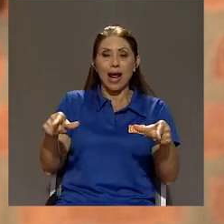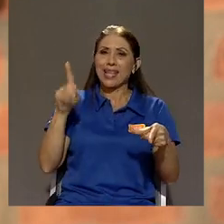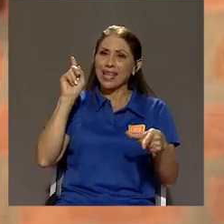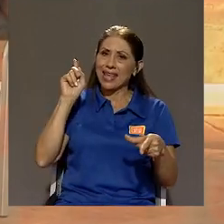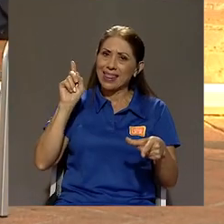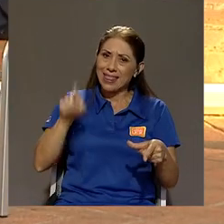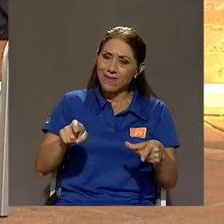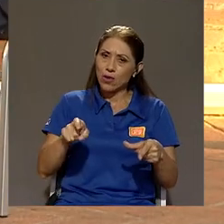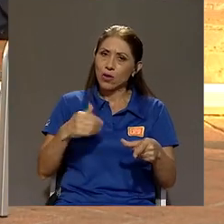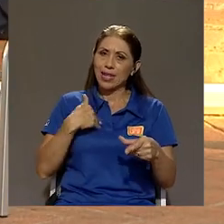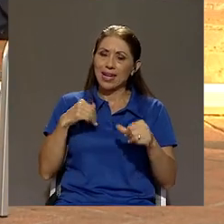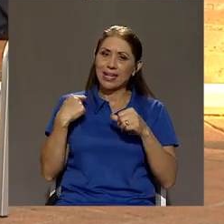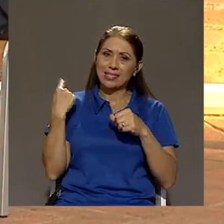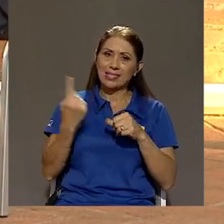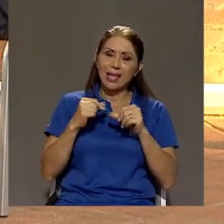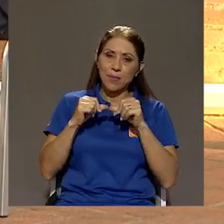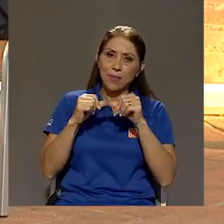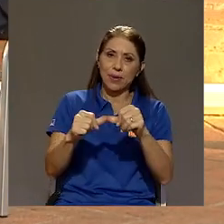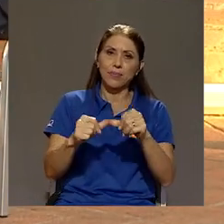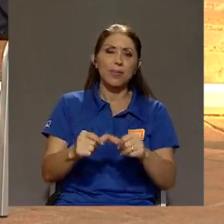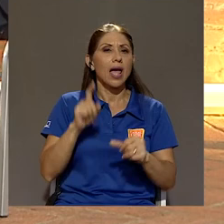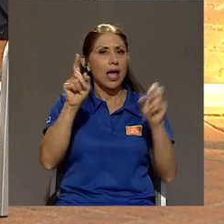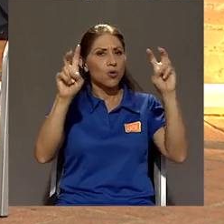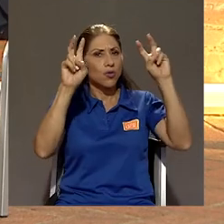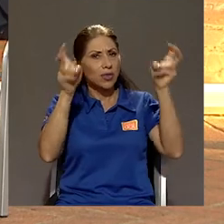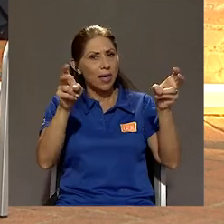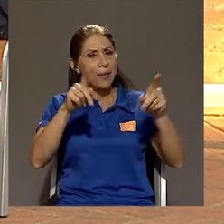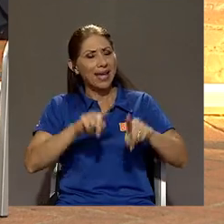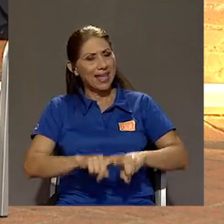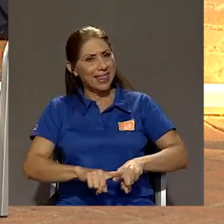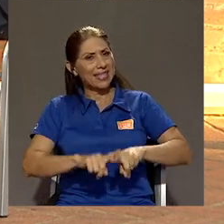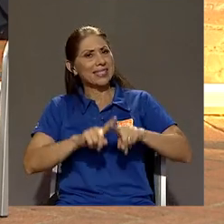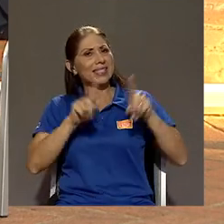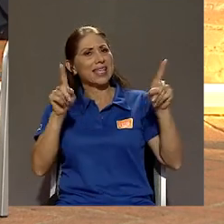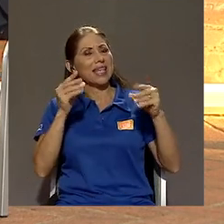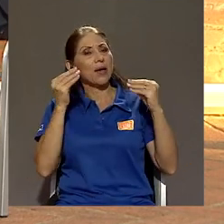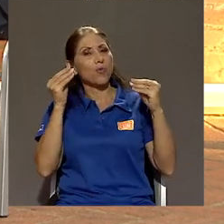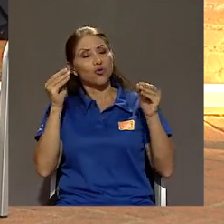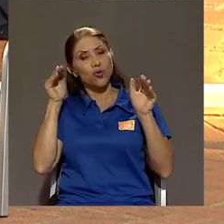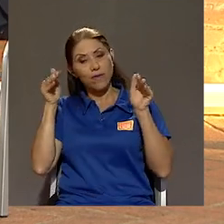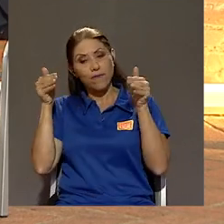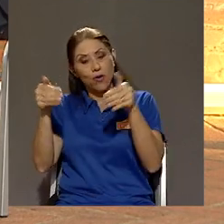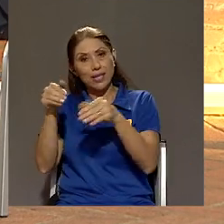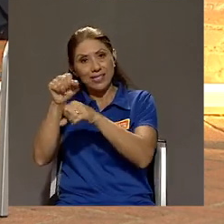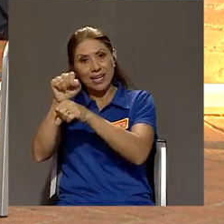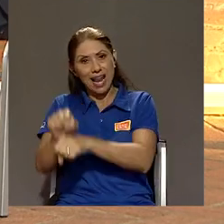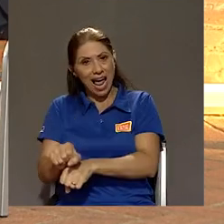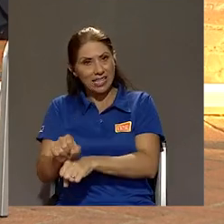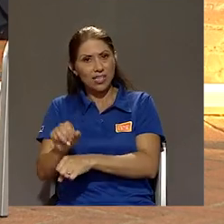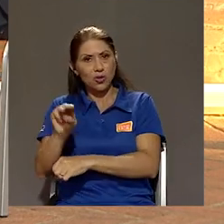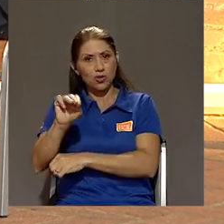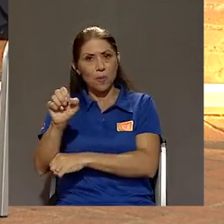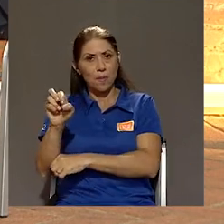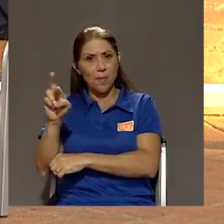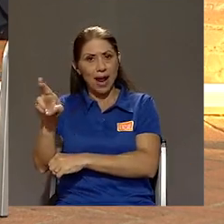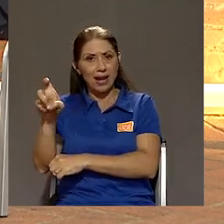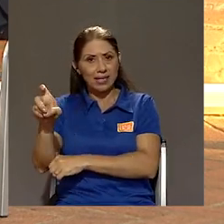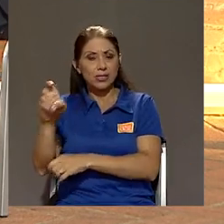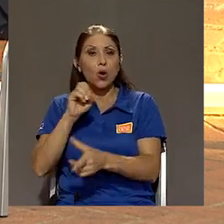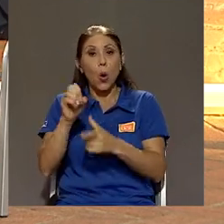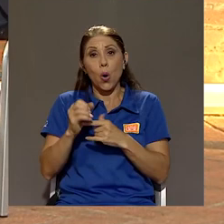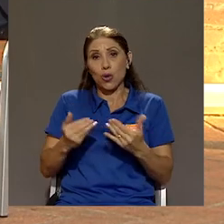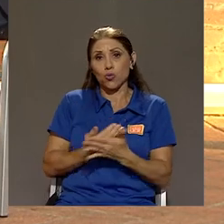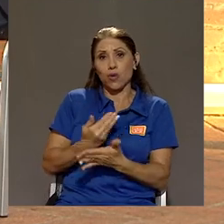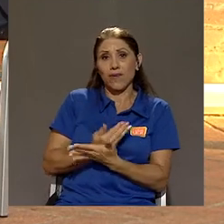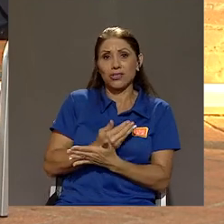un tema que siempre es crítico y distingue mucho los enfoques de los clásicos de Marx o de los nuevos clásicos o neo-ricardianos, es